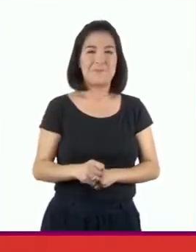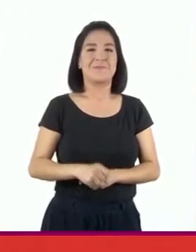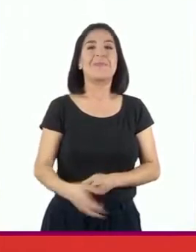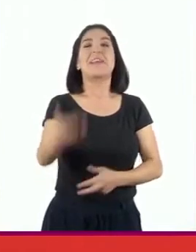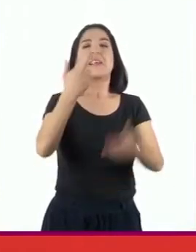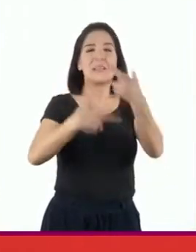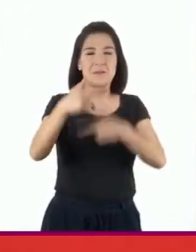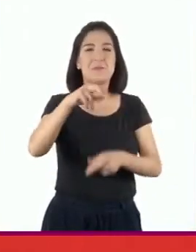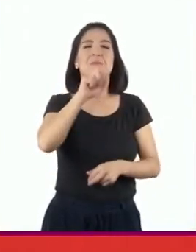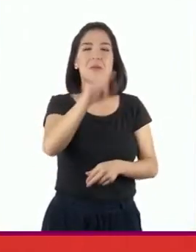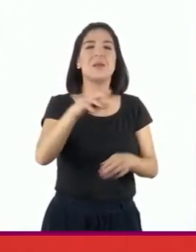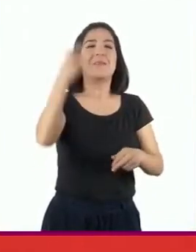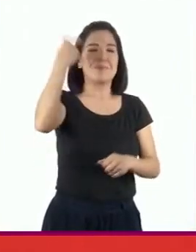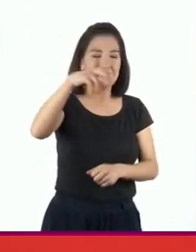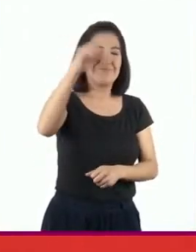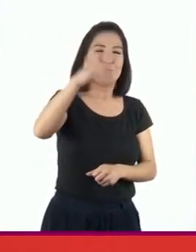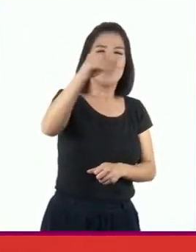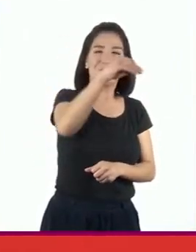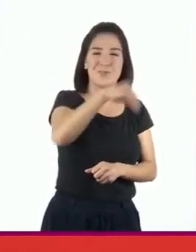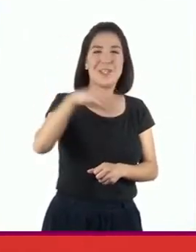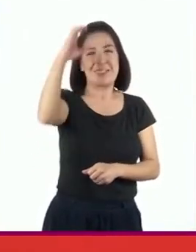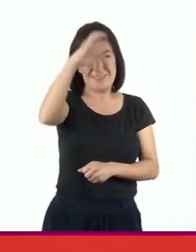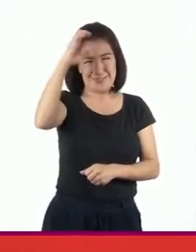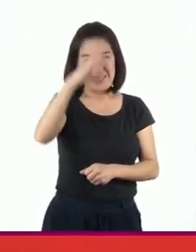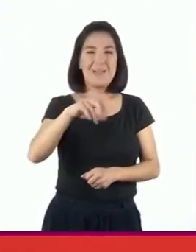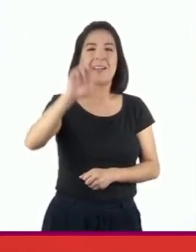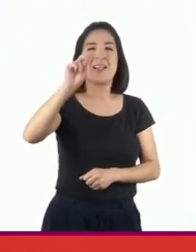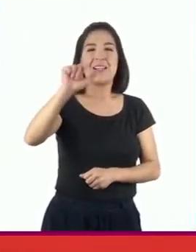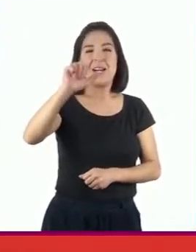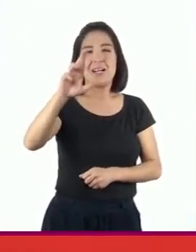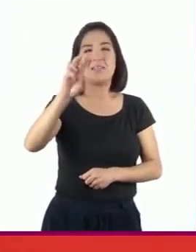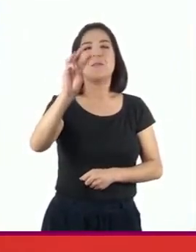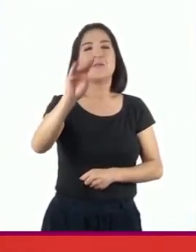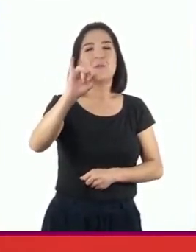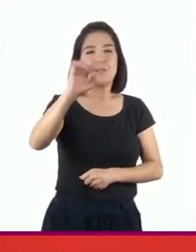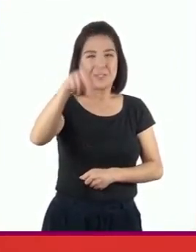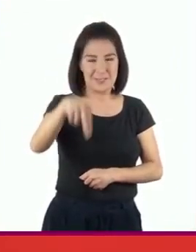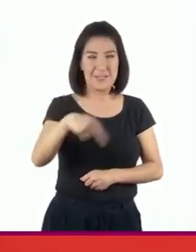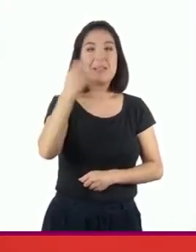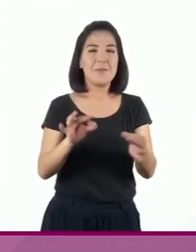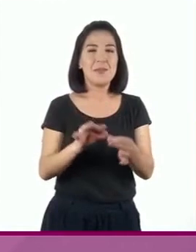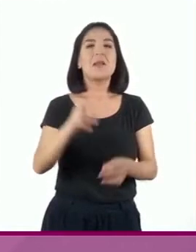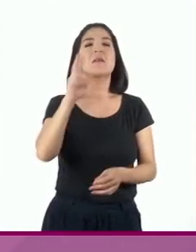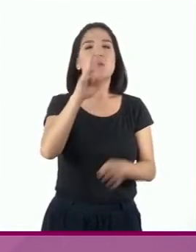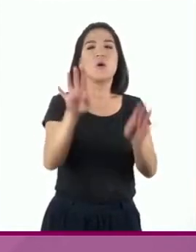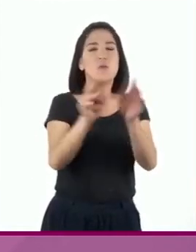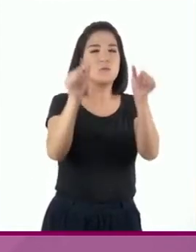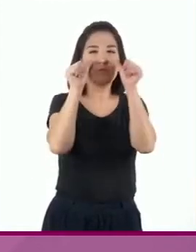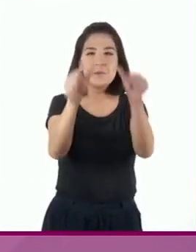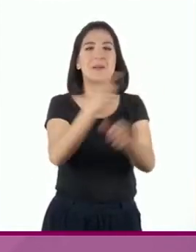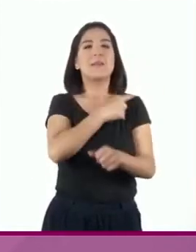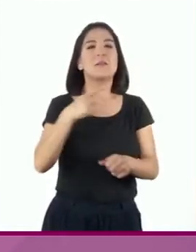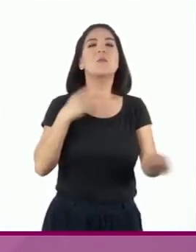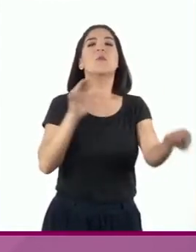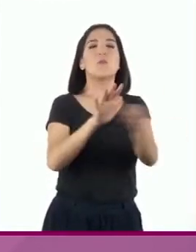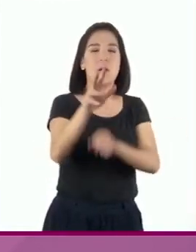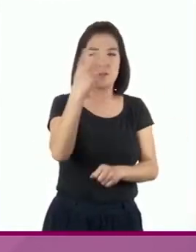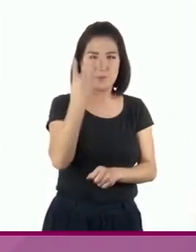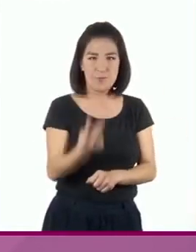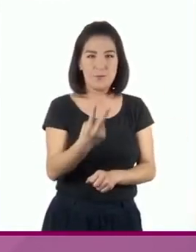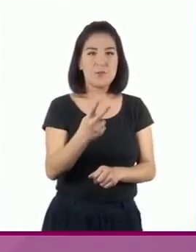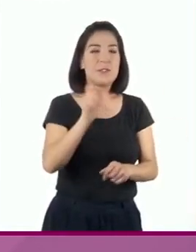del naturalista Charles Darwin. Como les comentaba, durante su trayecto visitó las Islas Galápagos.